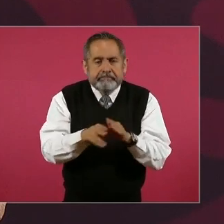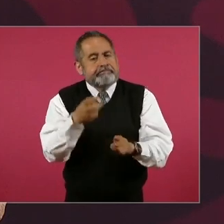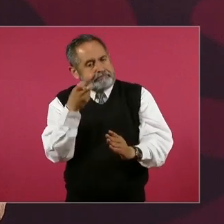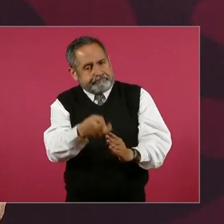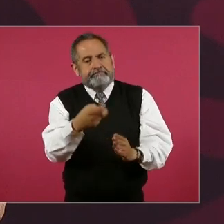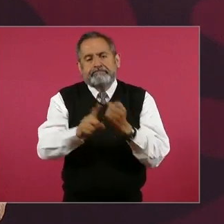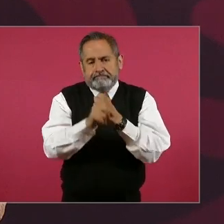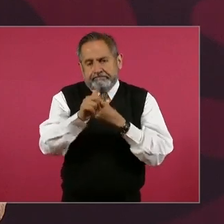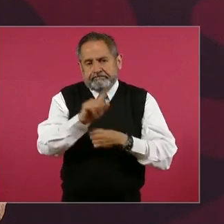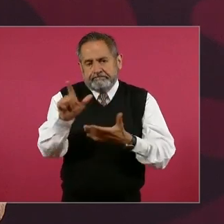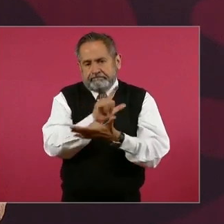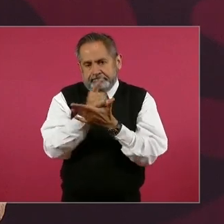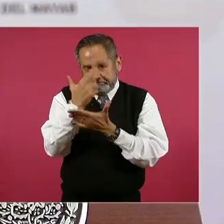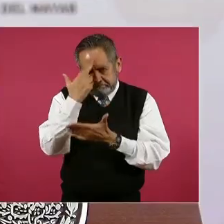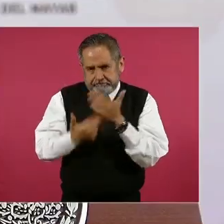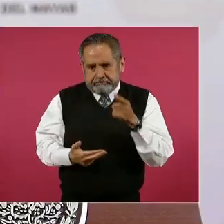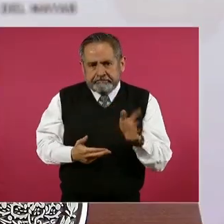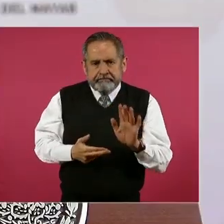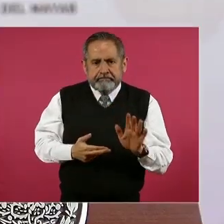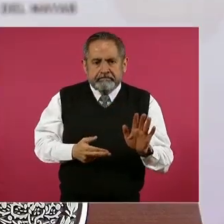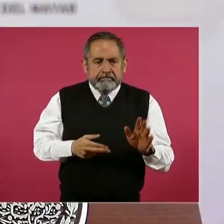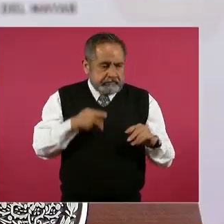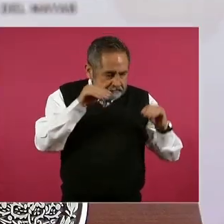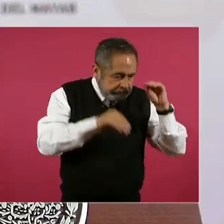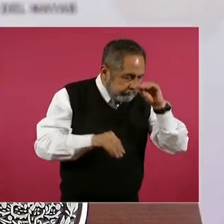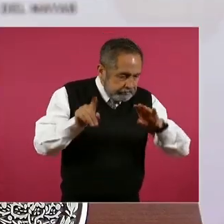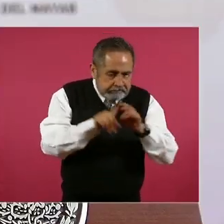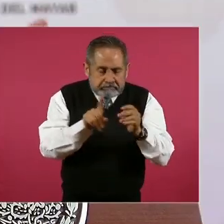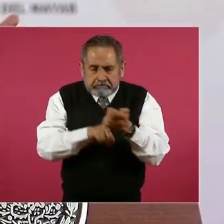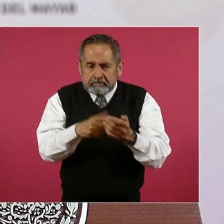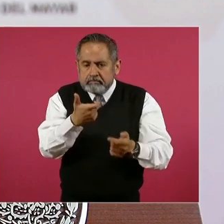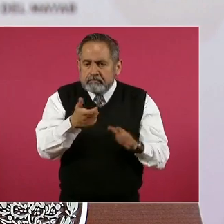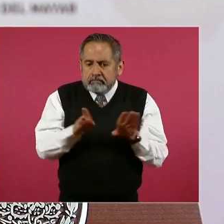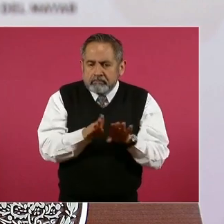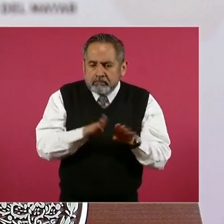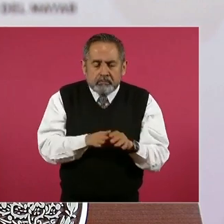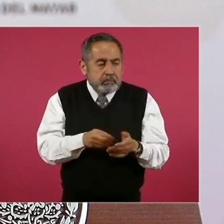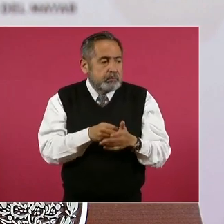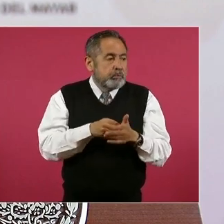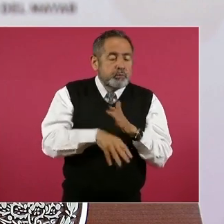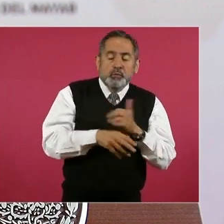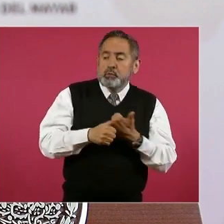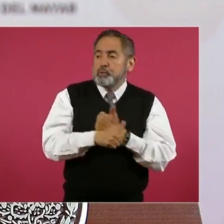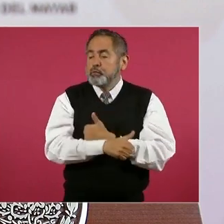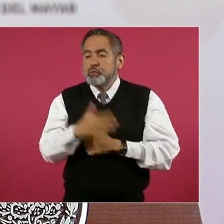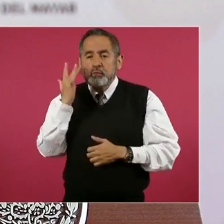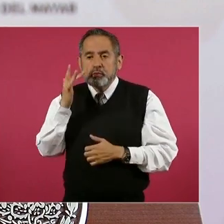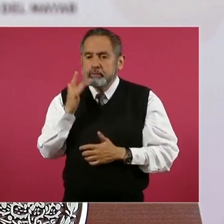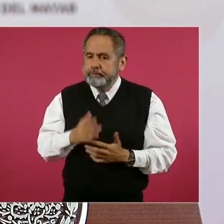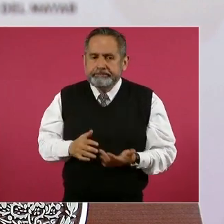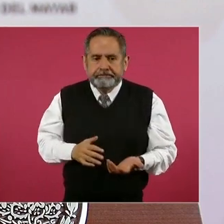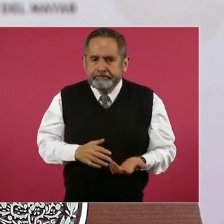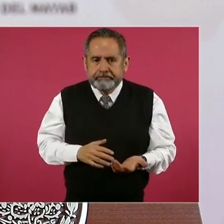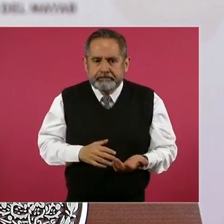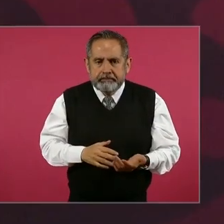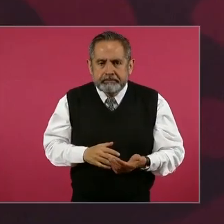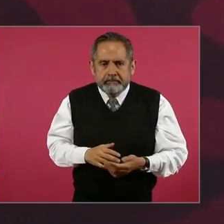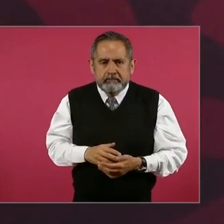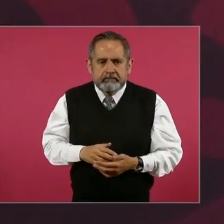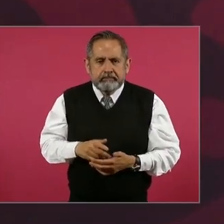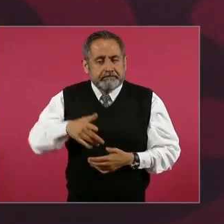que se hacen se crean se ocultan Porque todo lo que he